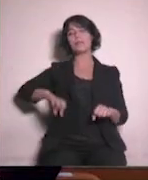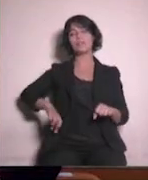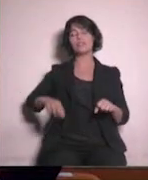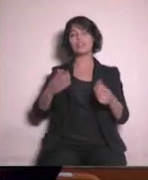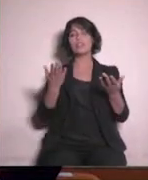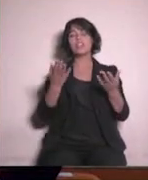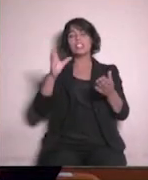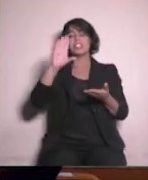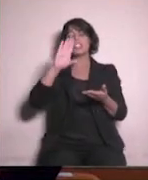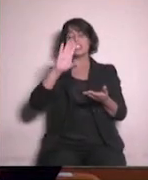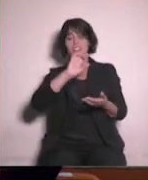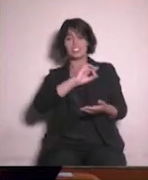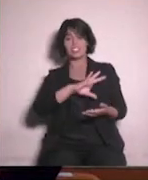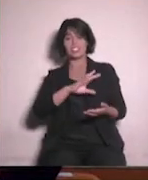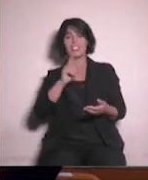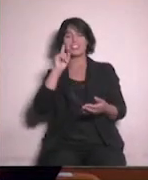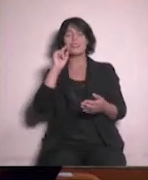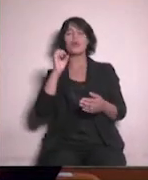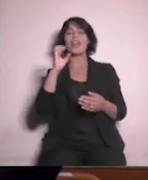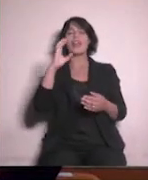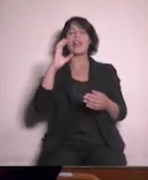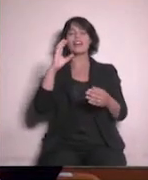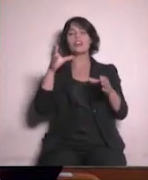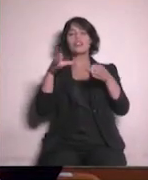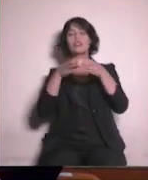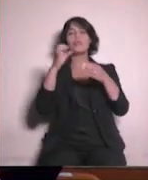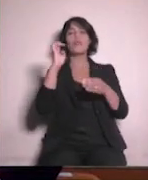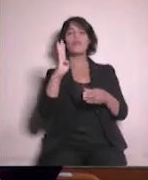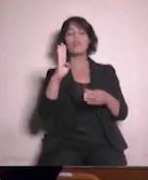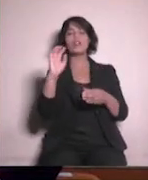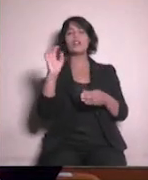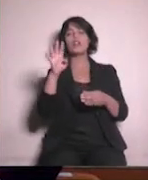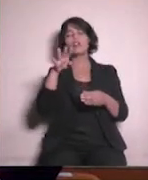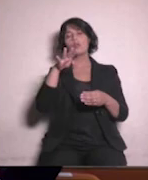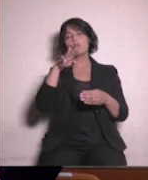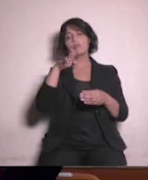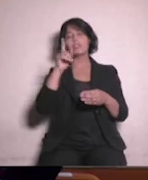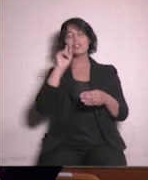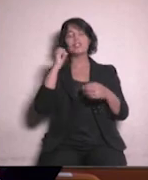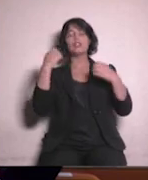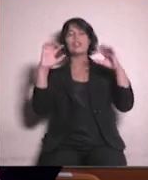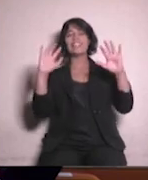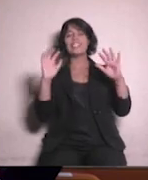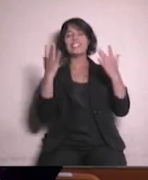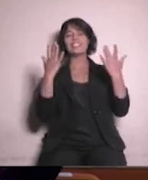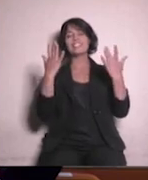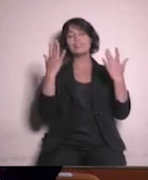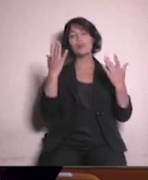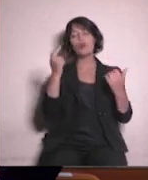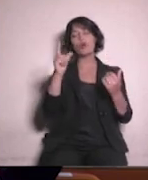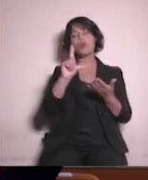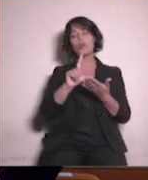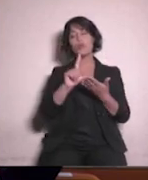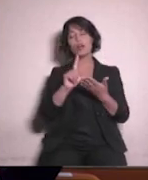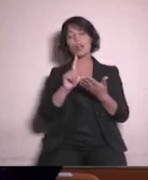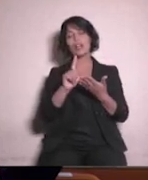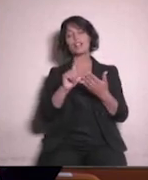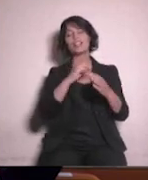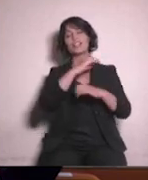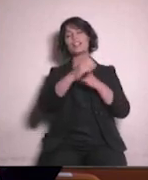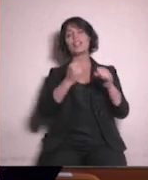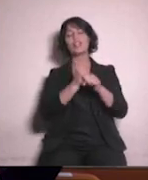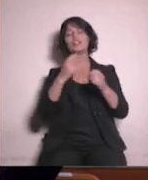nos mantuvimos en la categoría B, ocupando el décimo lugar de entre los 30 países que participaron en el índice